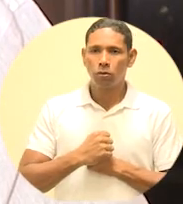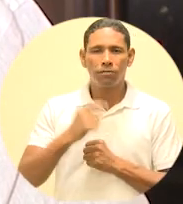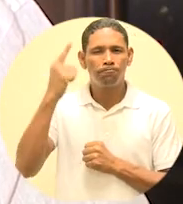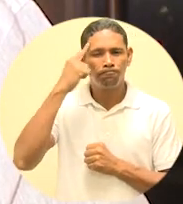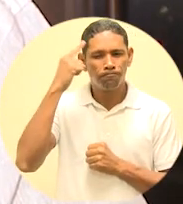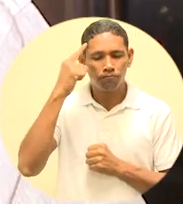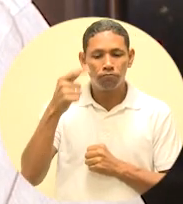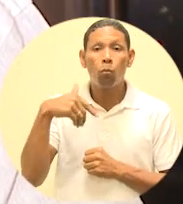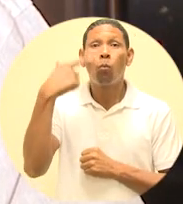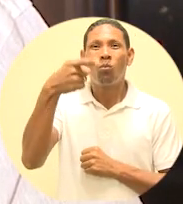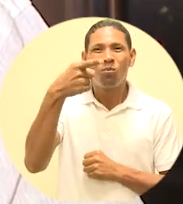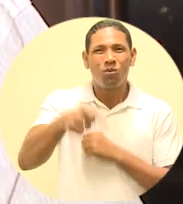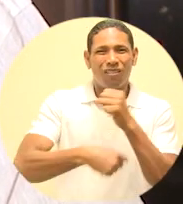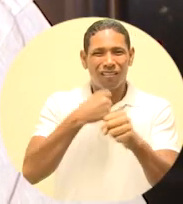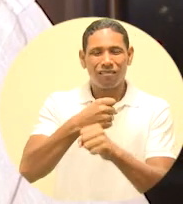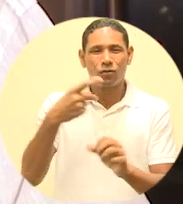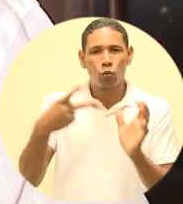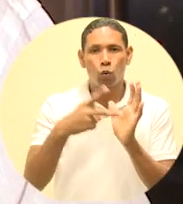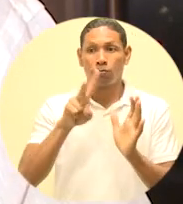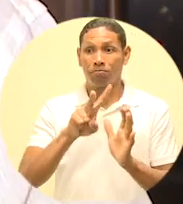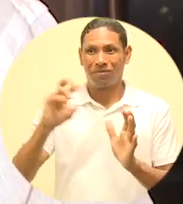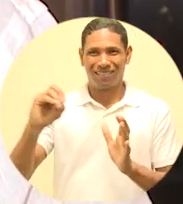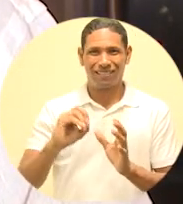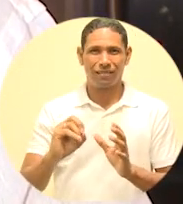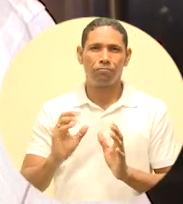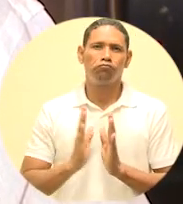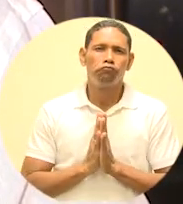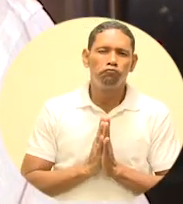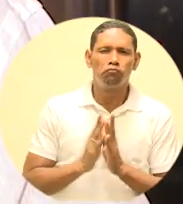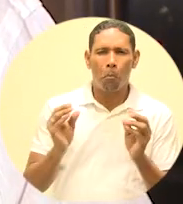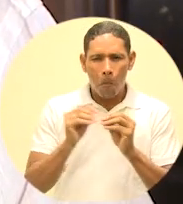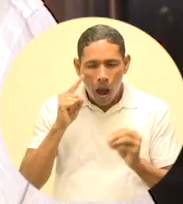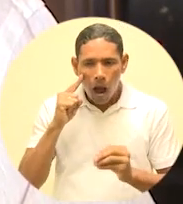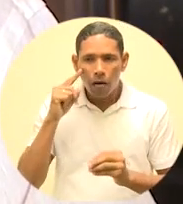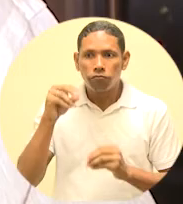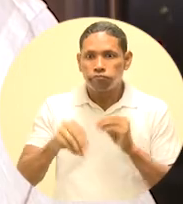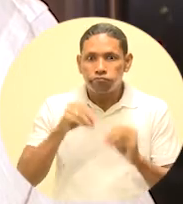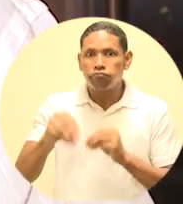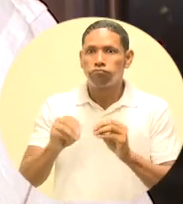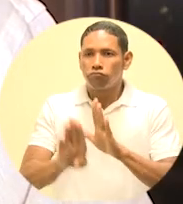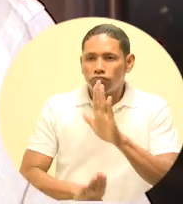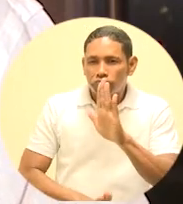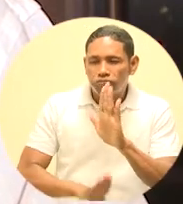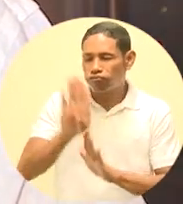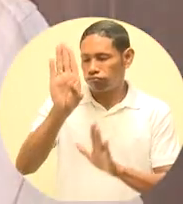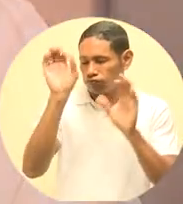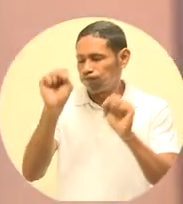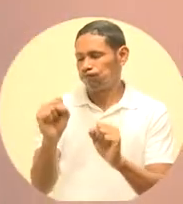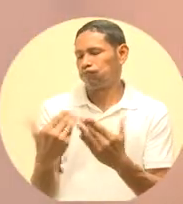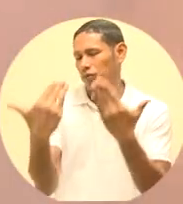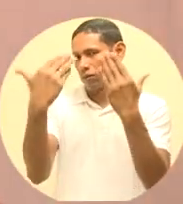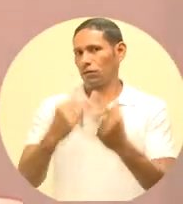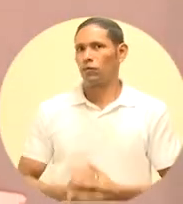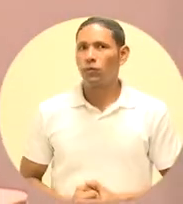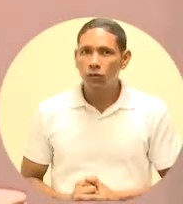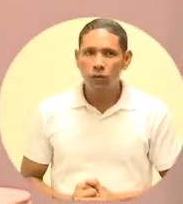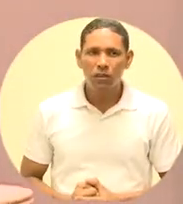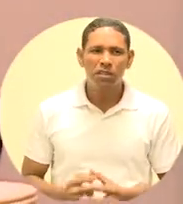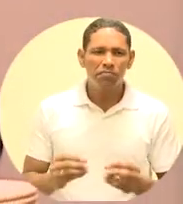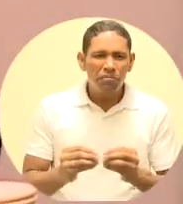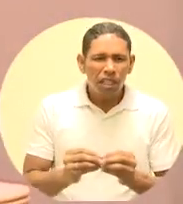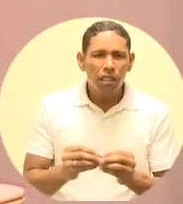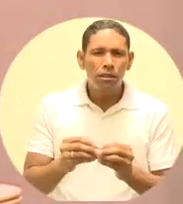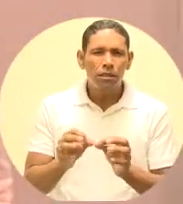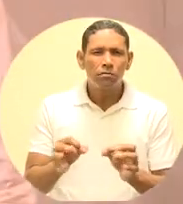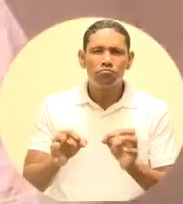deseo realmente este próximo año que siga en la misma senda de estos grandes frutos que está demostrando la Universidad de Magdalena